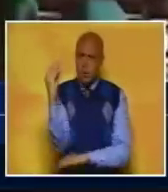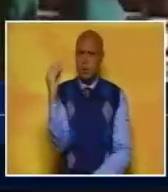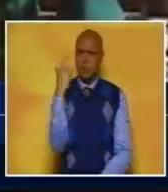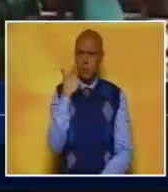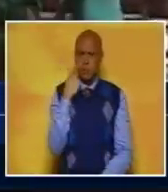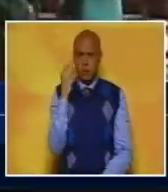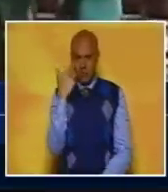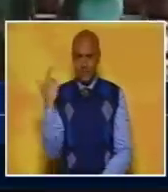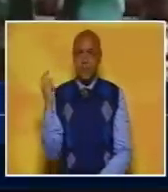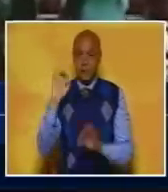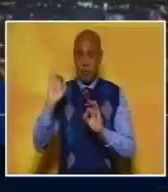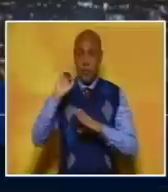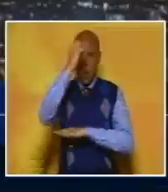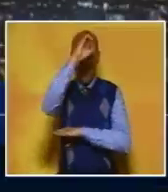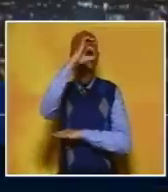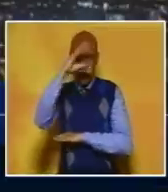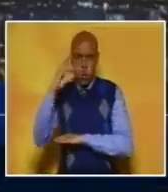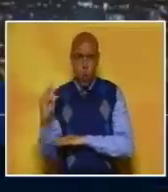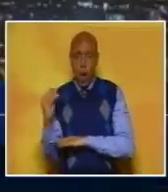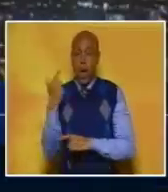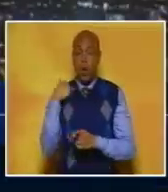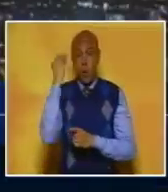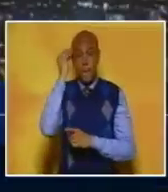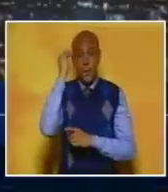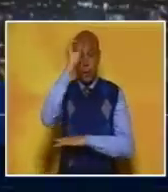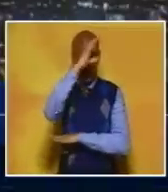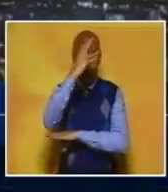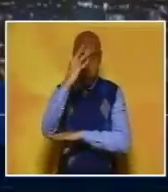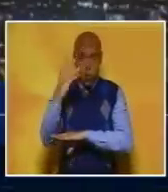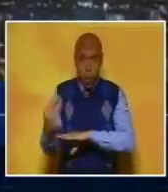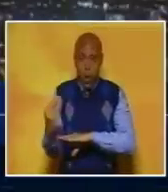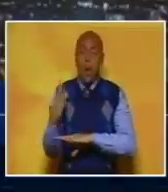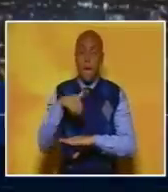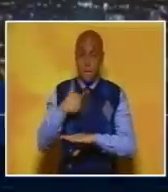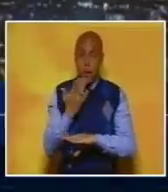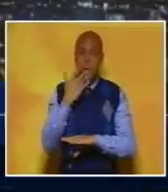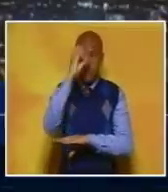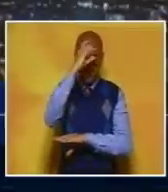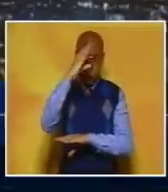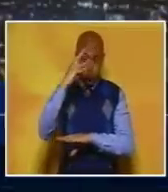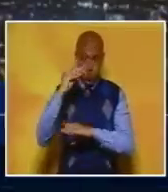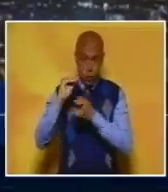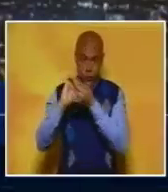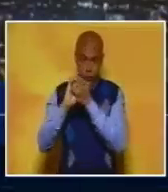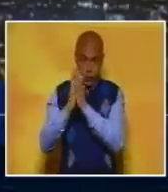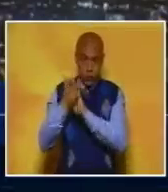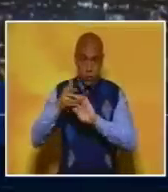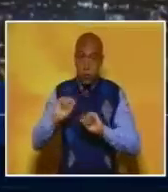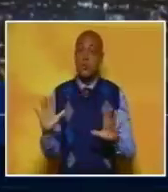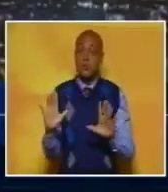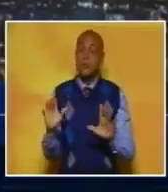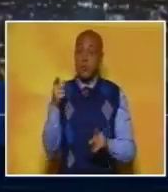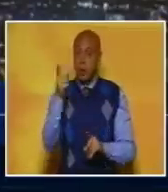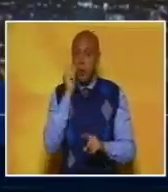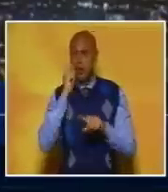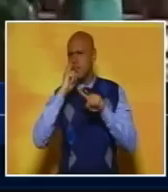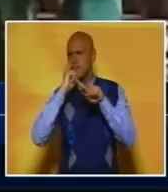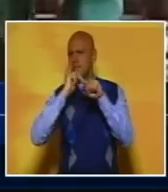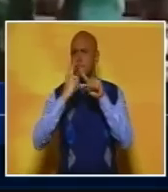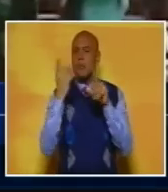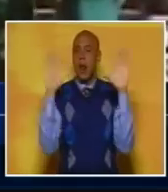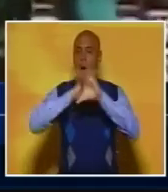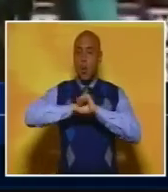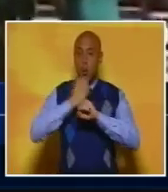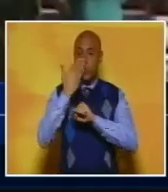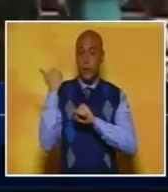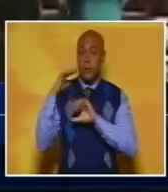Autoridades confirmaron que se trató de un meteorito que pudo haberse destruido en el aire. El evento pudo ser visible la noche de